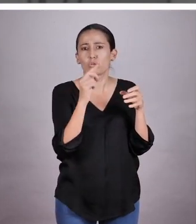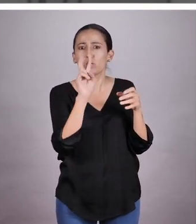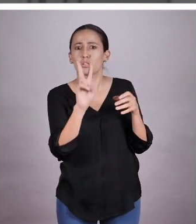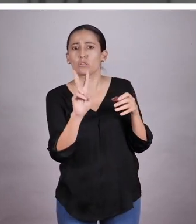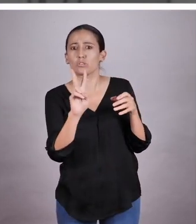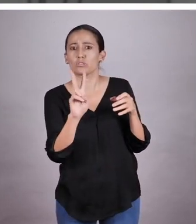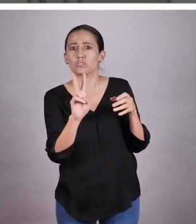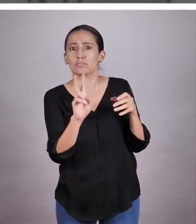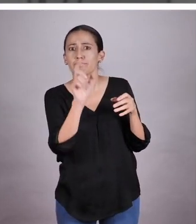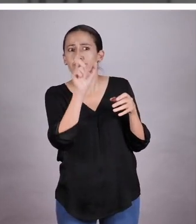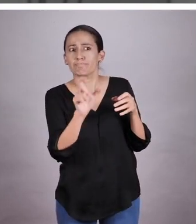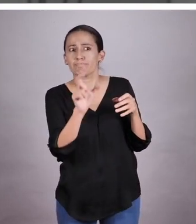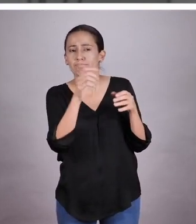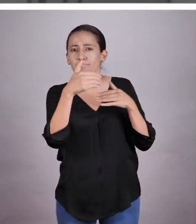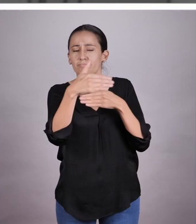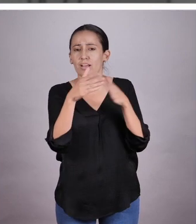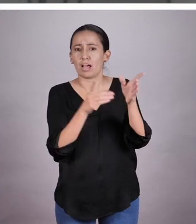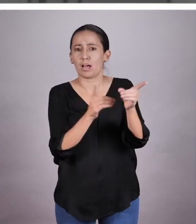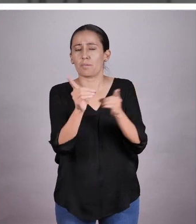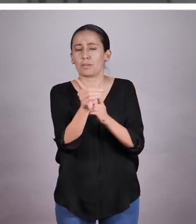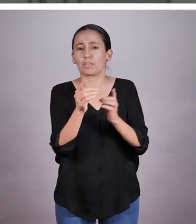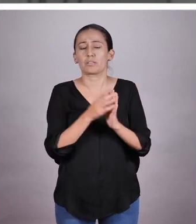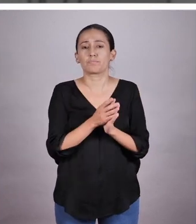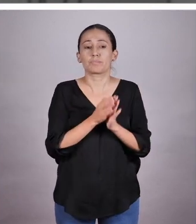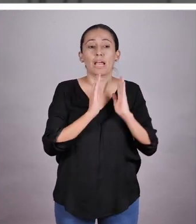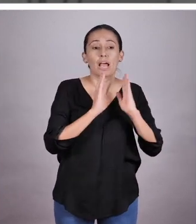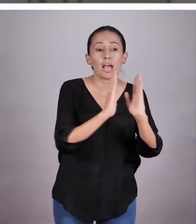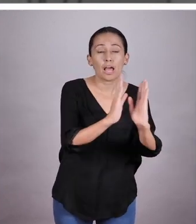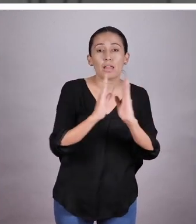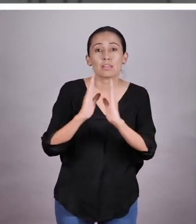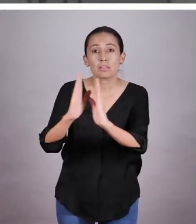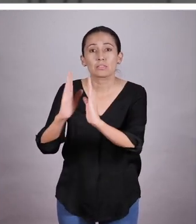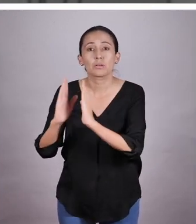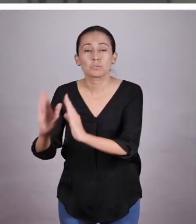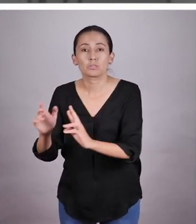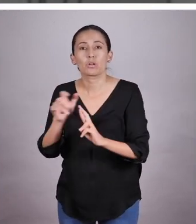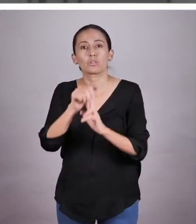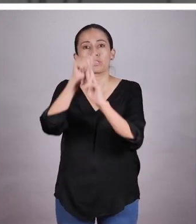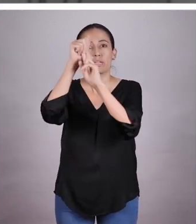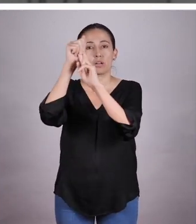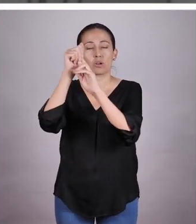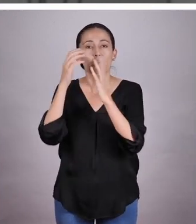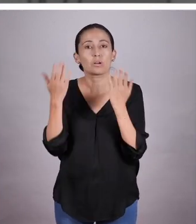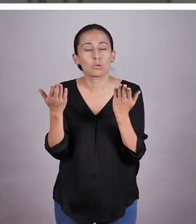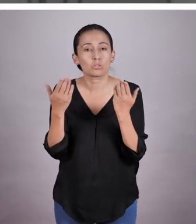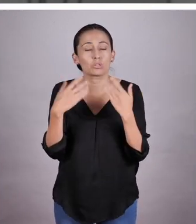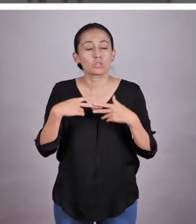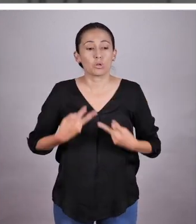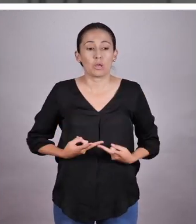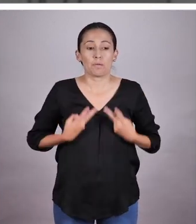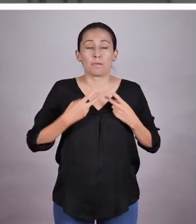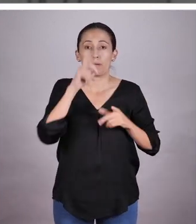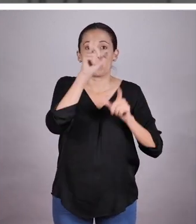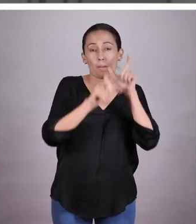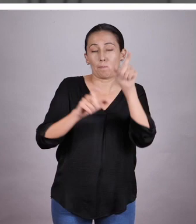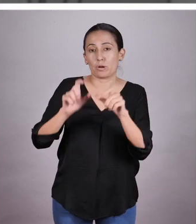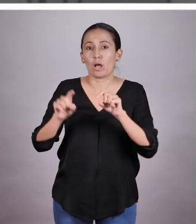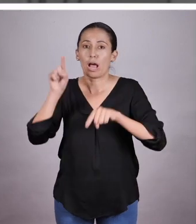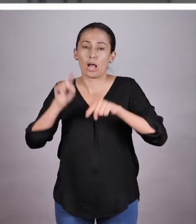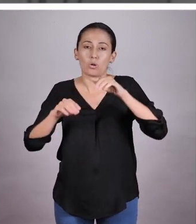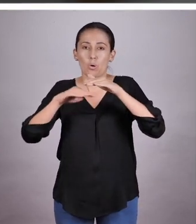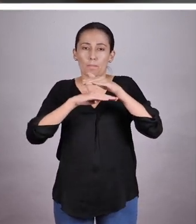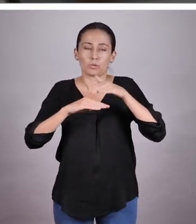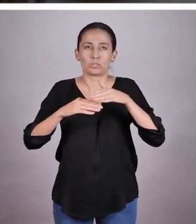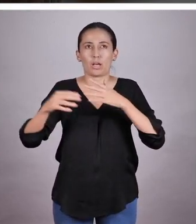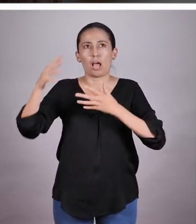habitaciones. La distribución de los recursos para la vida del ser humano son imprescindibles. Algunos recursos básicos, como